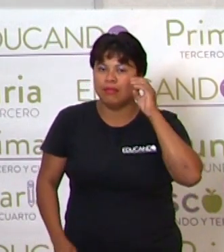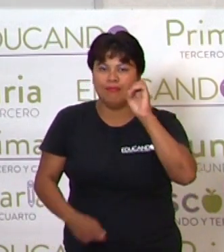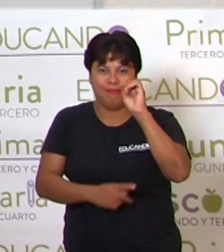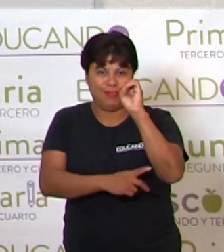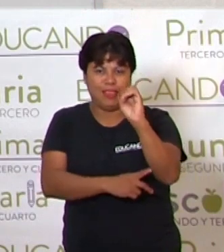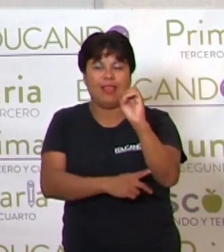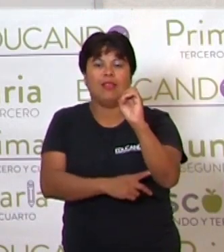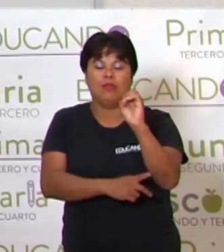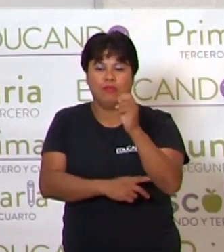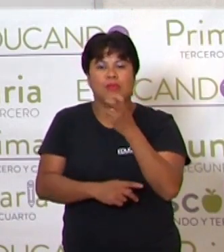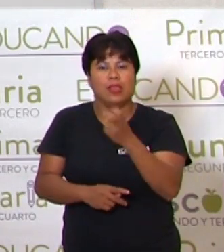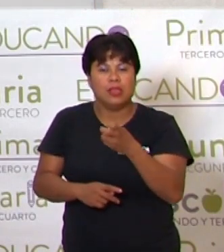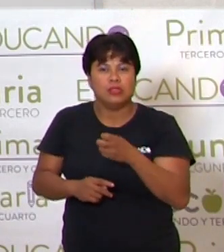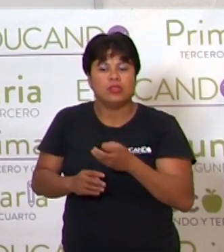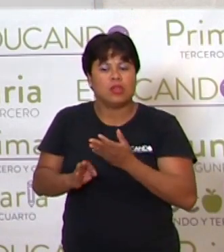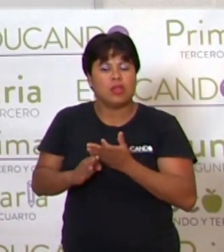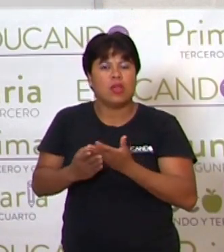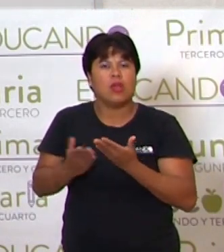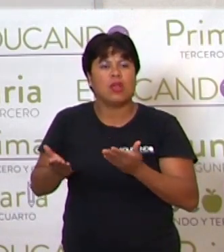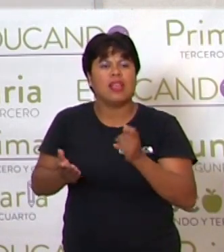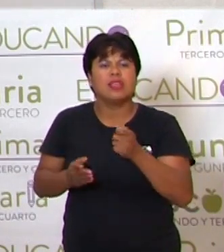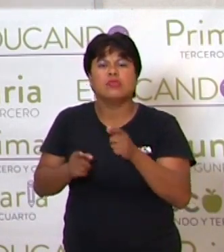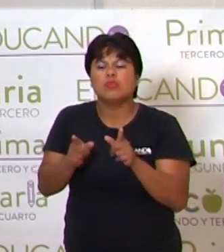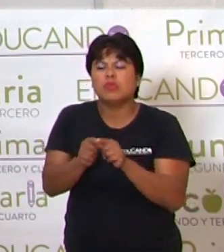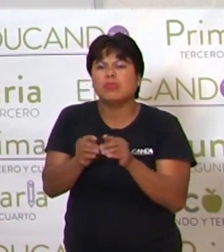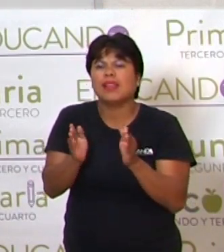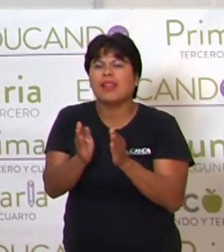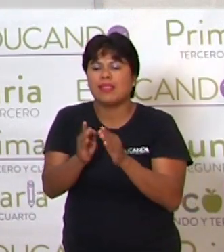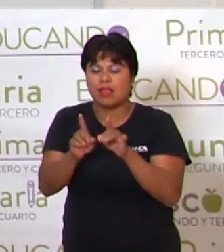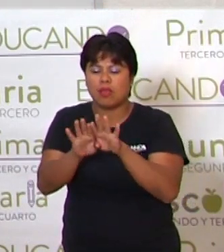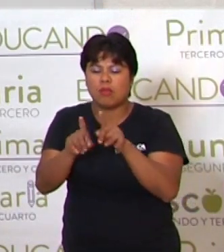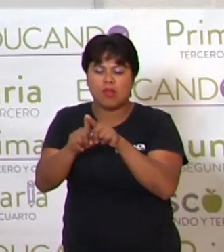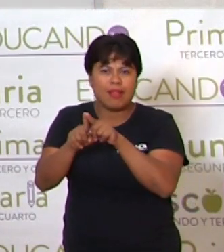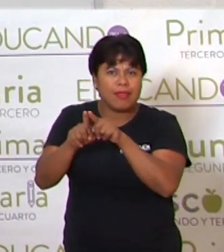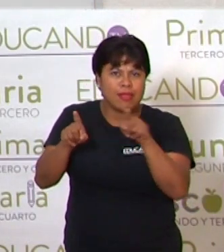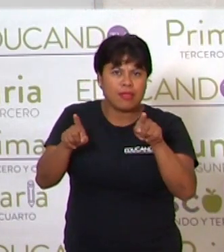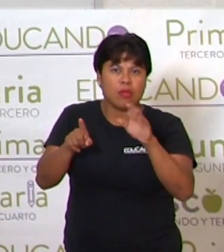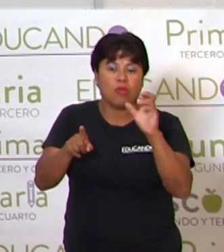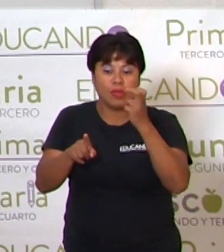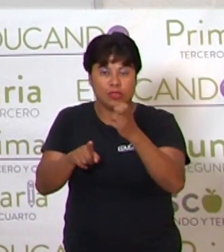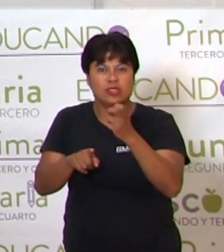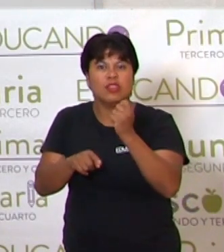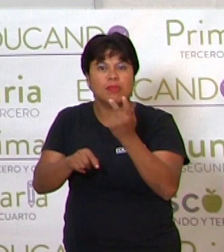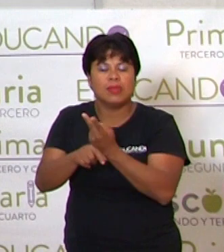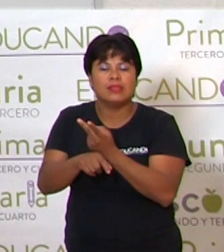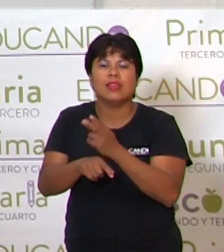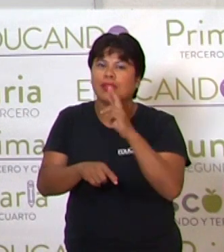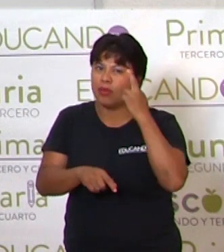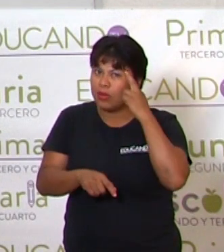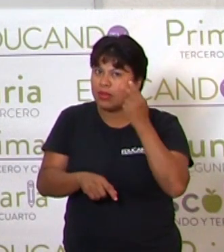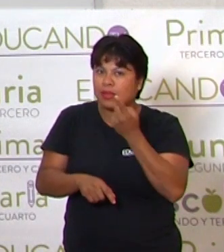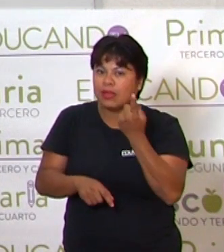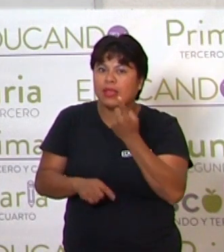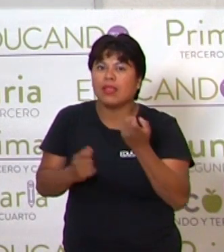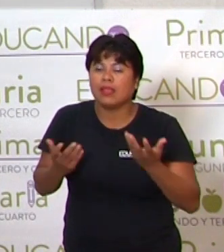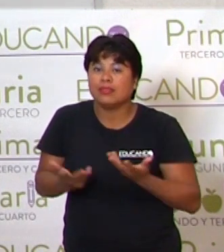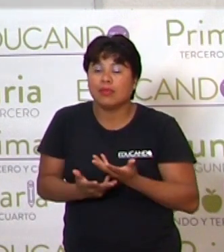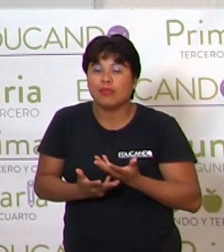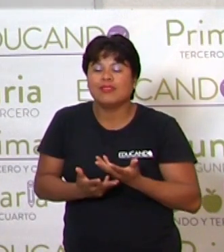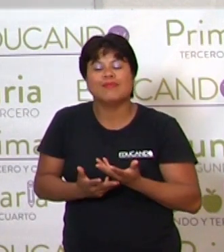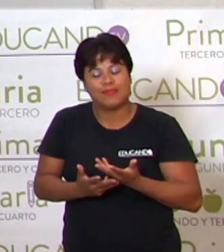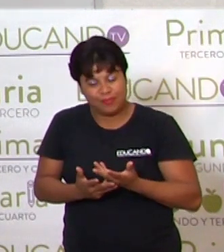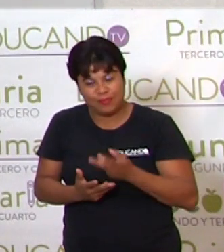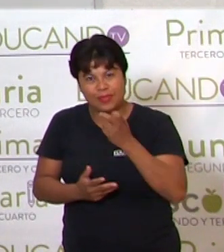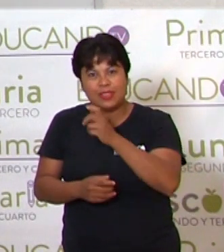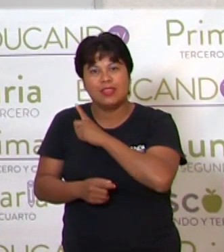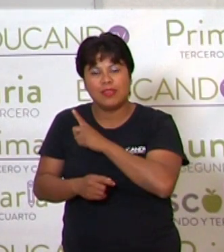cero. En este caso es muy pequeña la línea, por lo tanto, cuando eso nos pasa, ¿recuerdas qué hacemos? Claro,